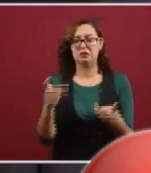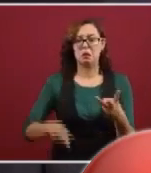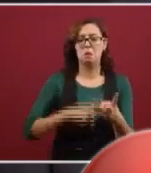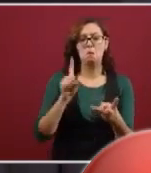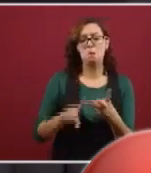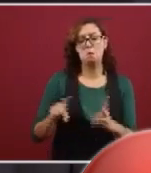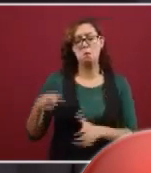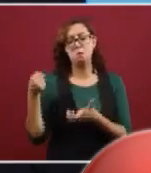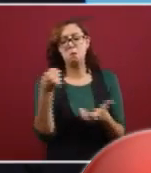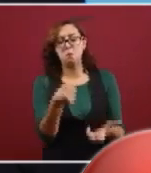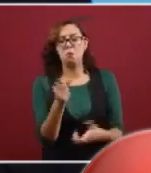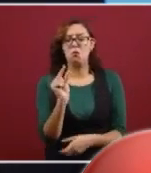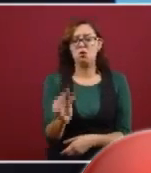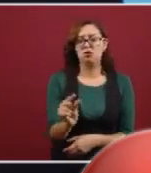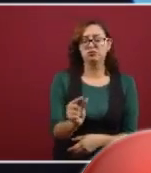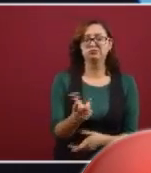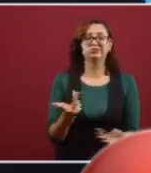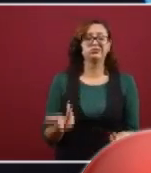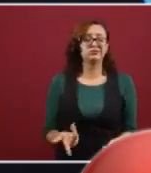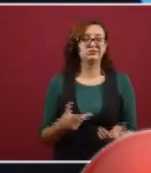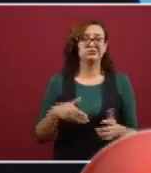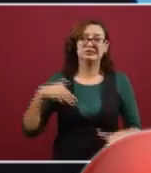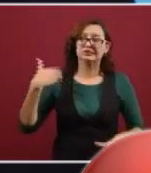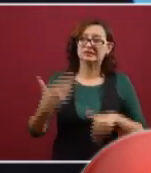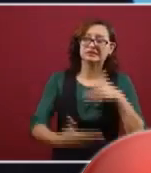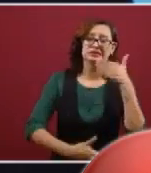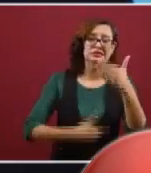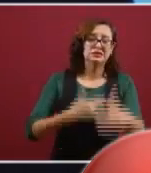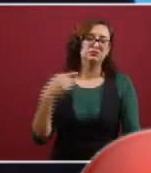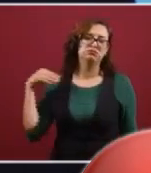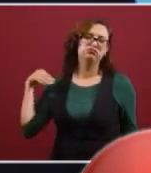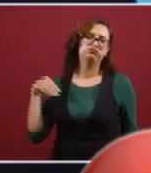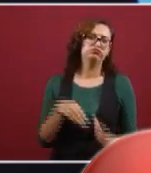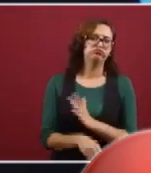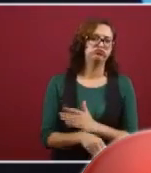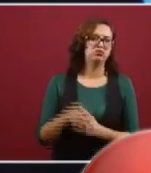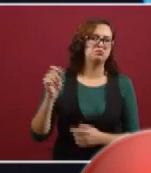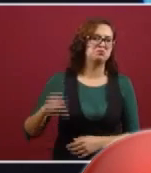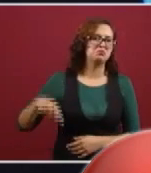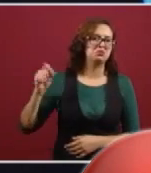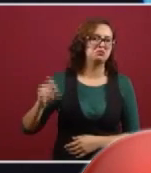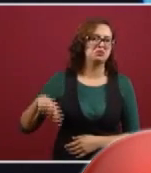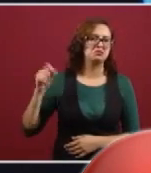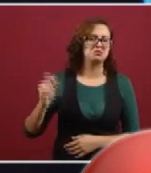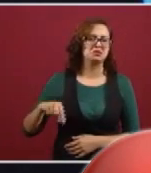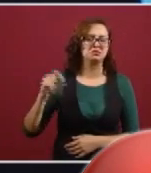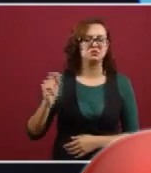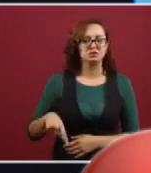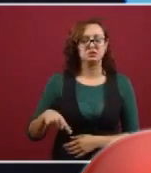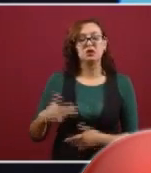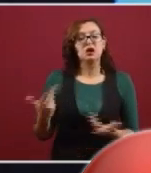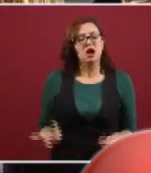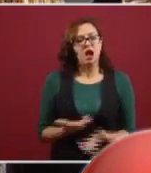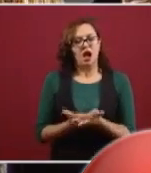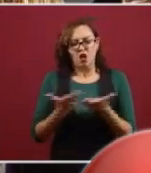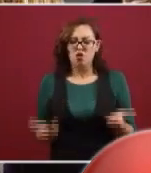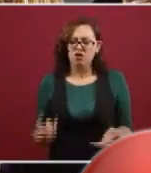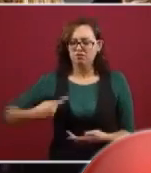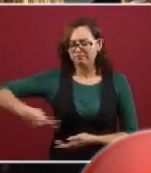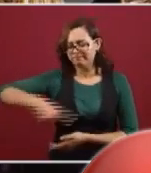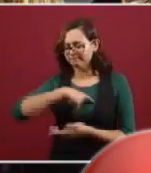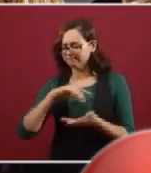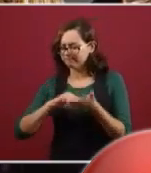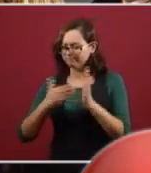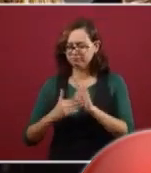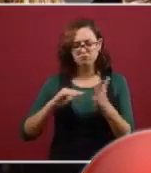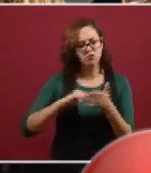vicioso. La estrategia. La esencia de este plan es proponer soluciones que resuelvan